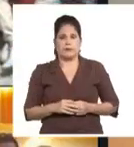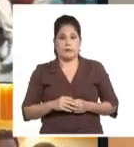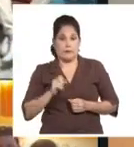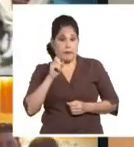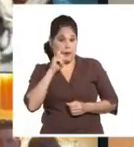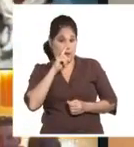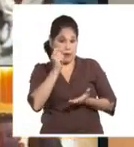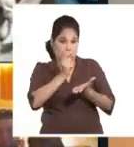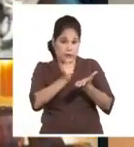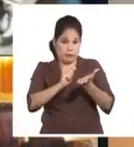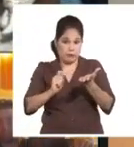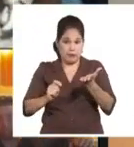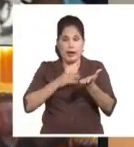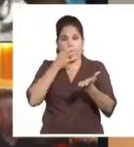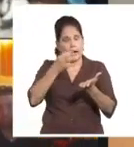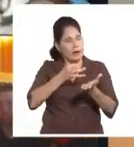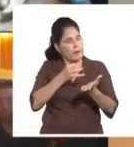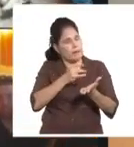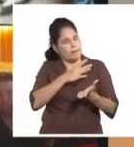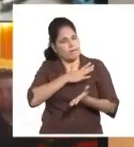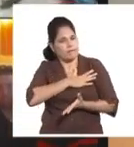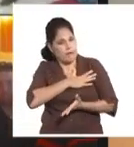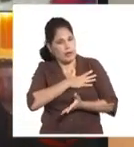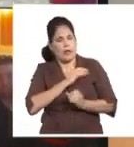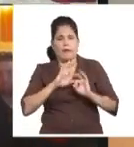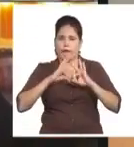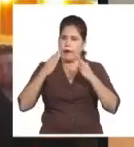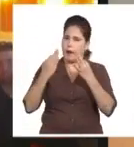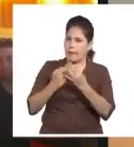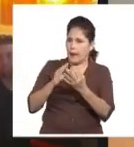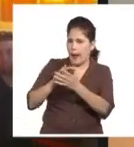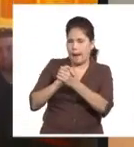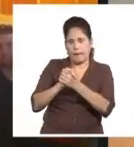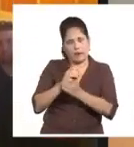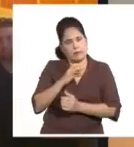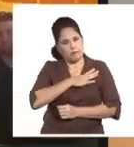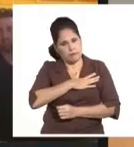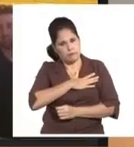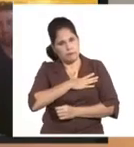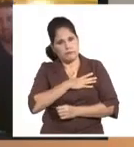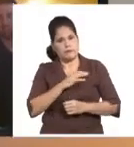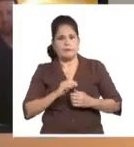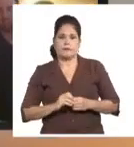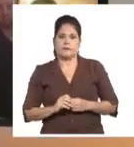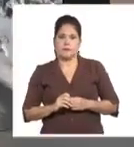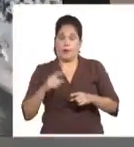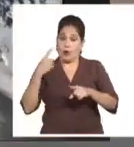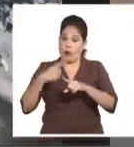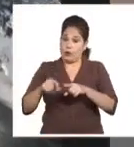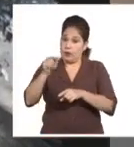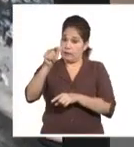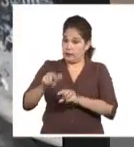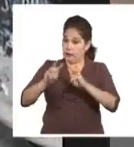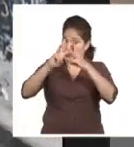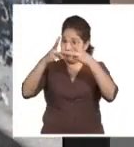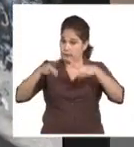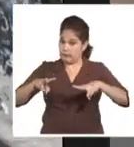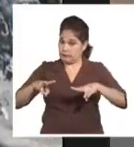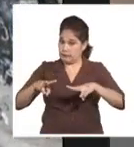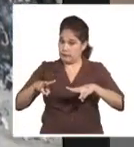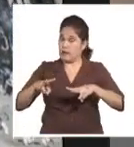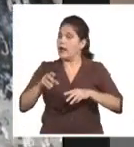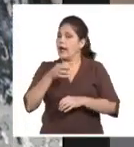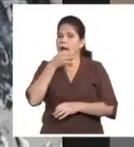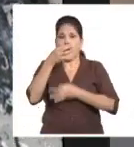su texto transmitiendo condolencias a sus familiares y amigos. En su perfil en Facebook, los Van Van lo